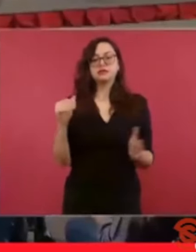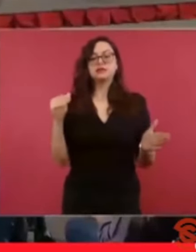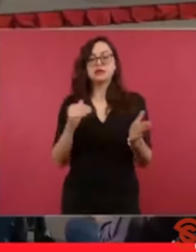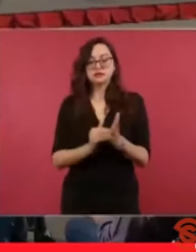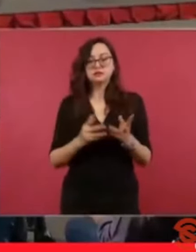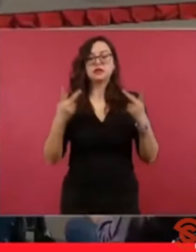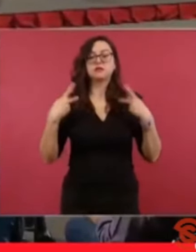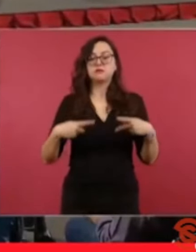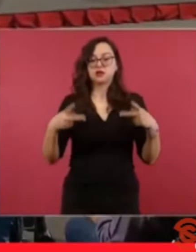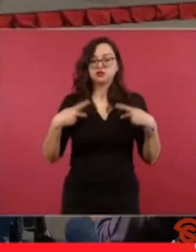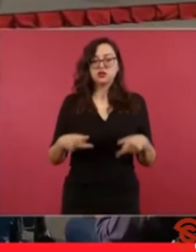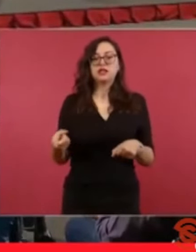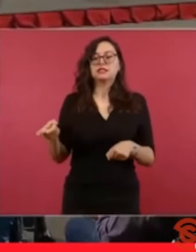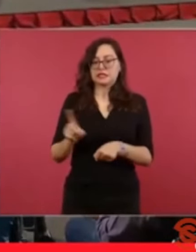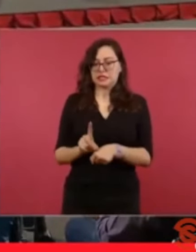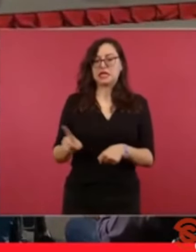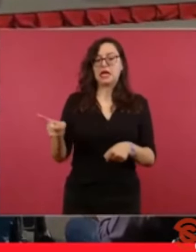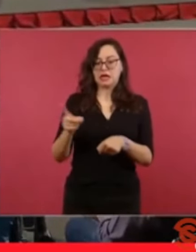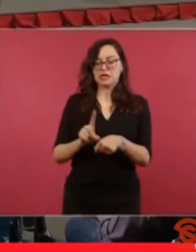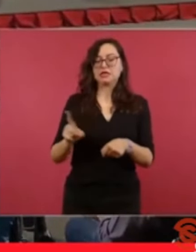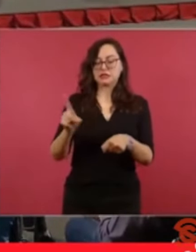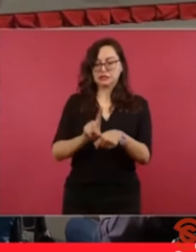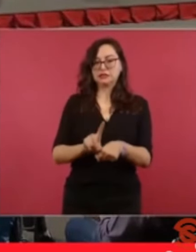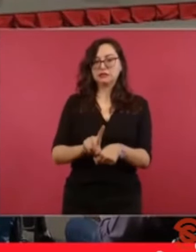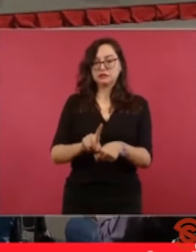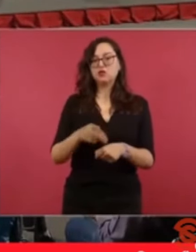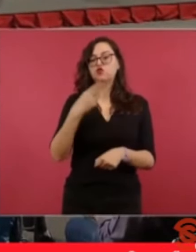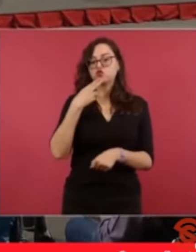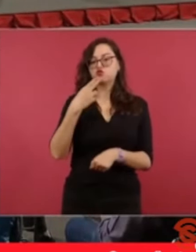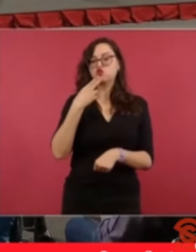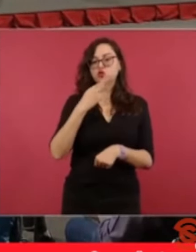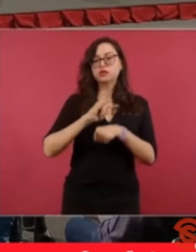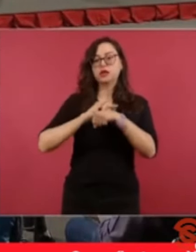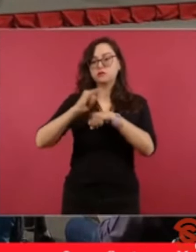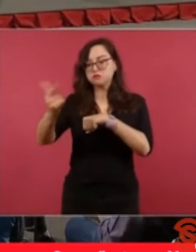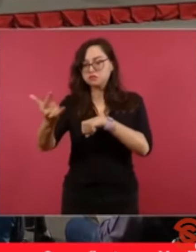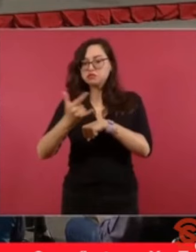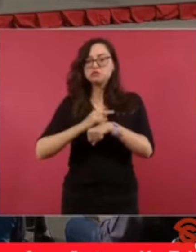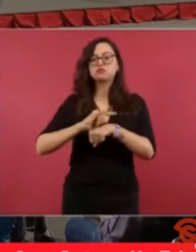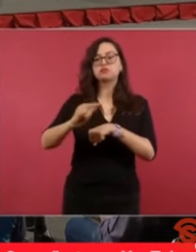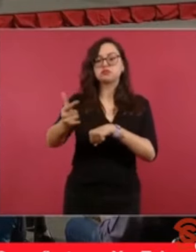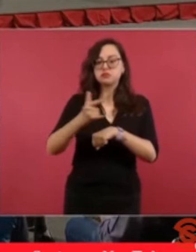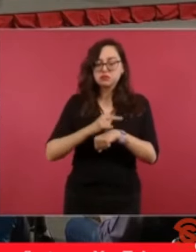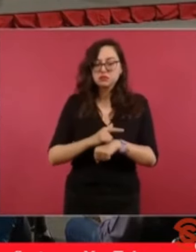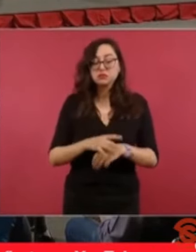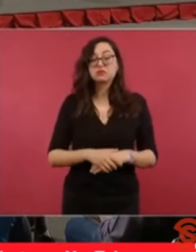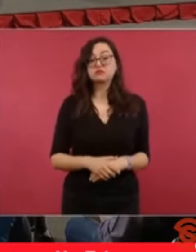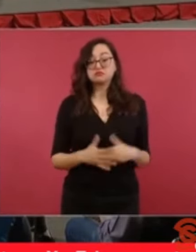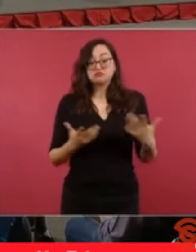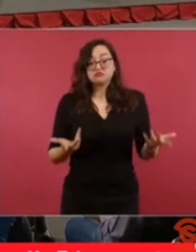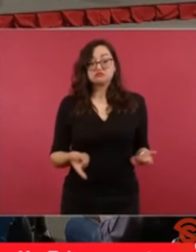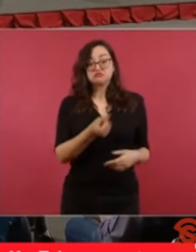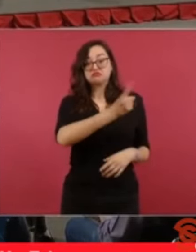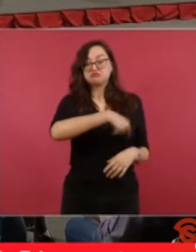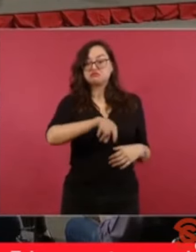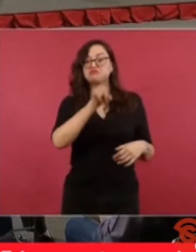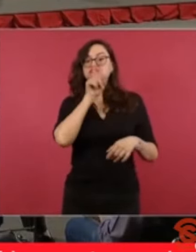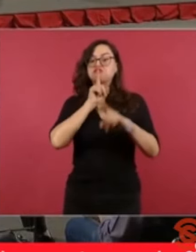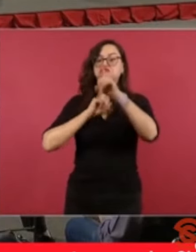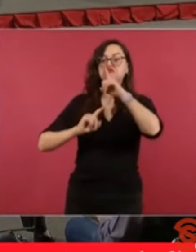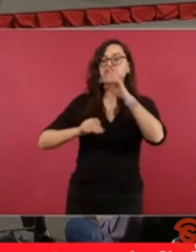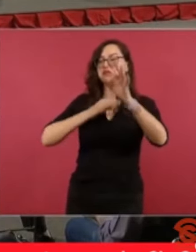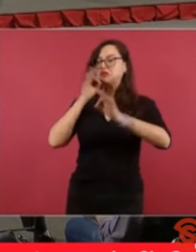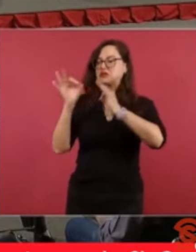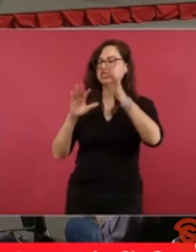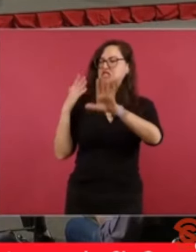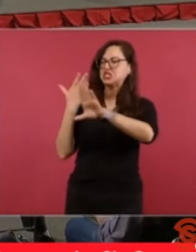16.495 pasajeros por día en promedio. A pesar de los ataques, las burlas, las mentiras, el AIFA va. Ya alcanzó un punto